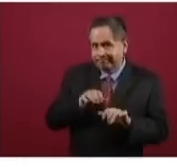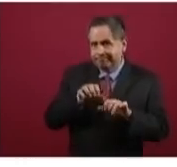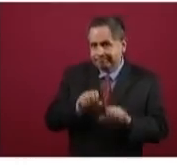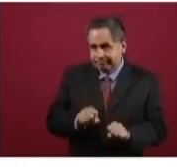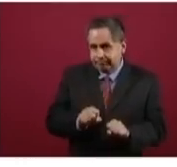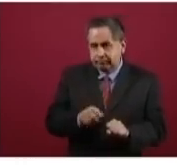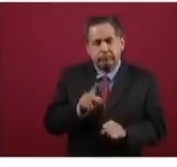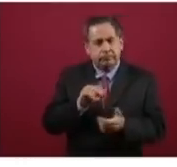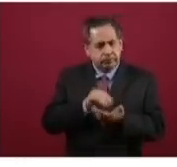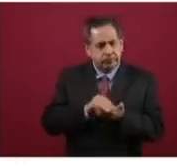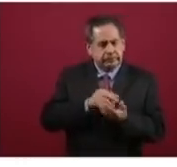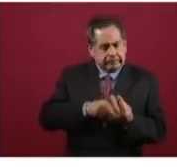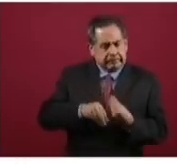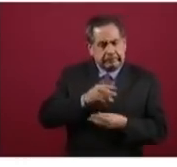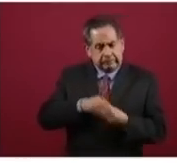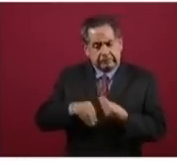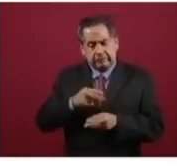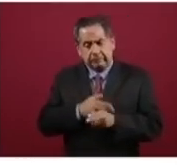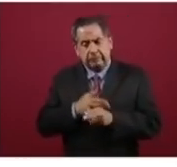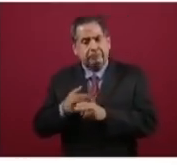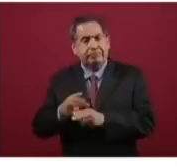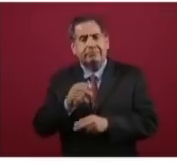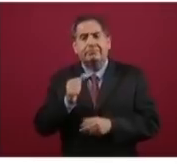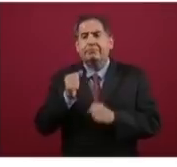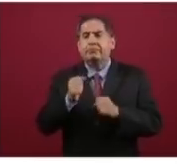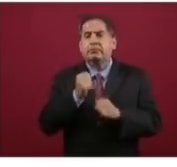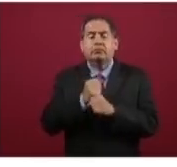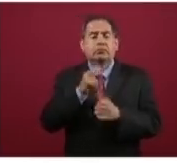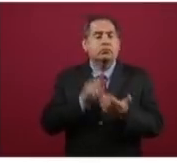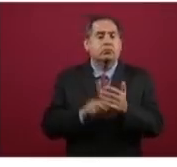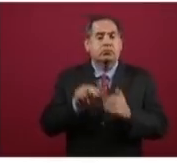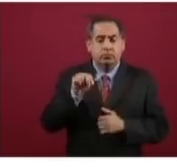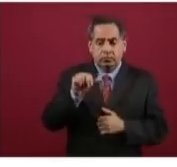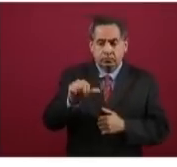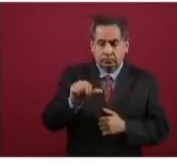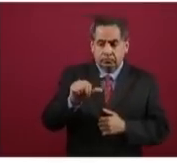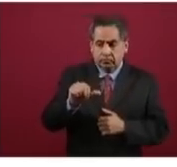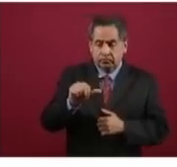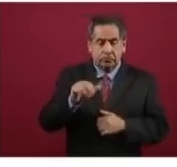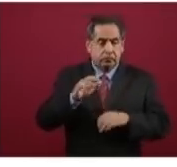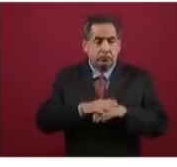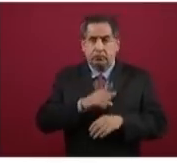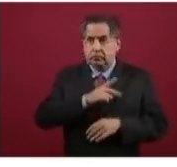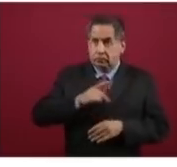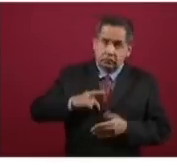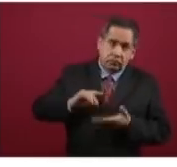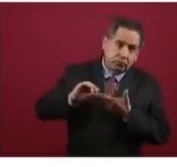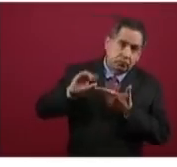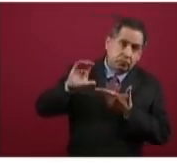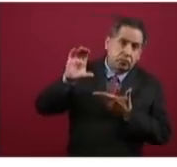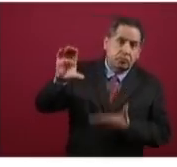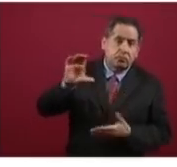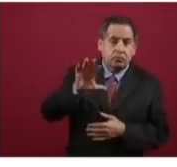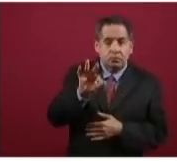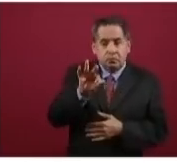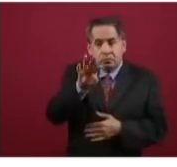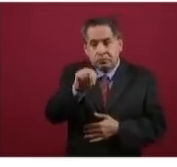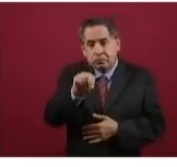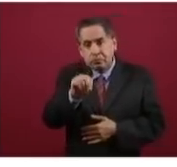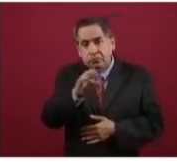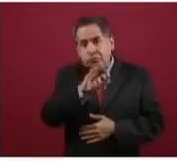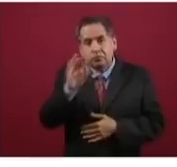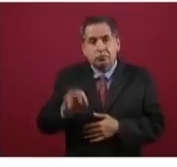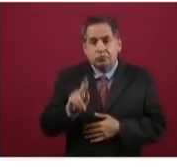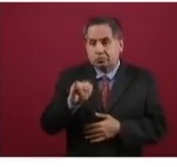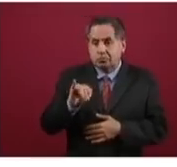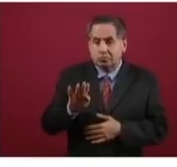operando hasta el año 2016 y esto están asociados con un incremento de la deuda que llegó a 49% del pib es